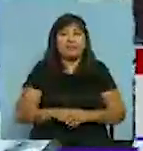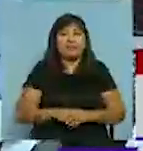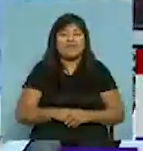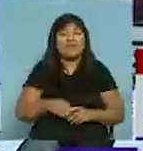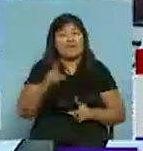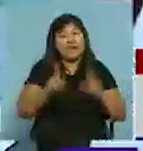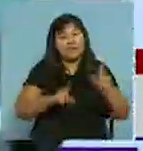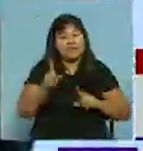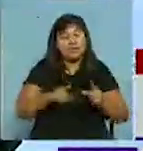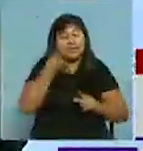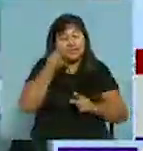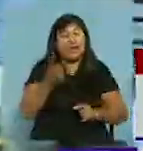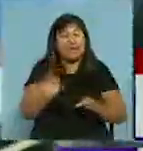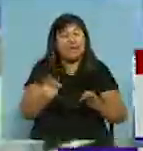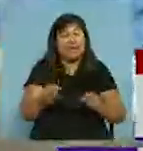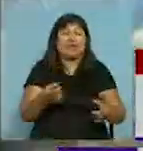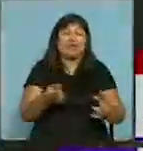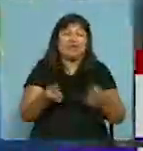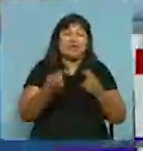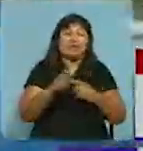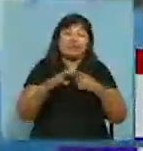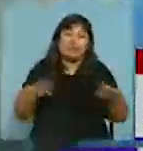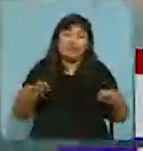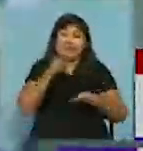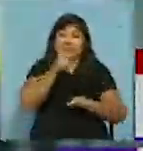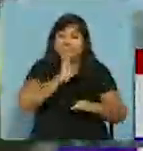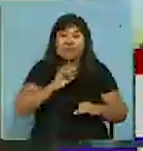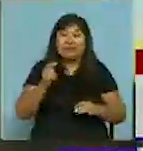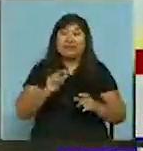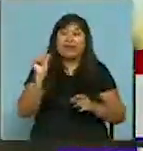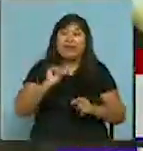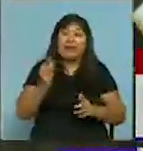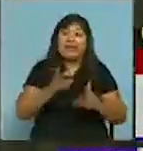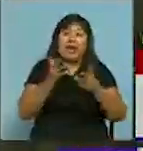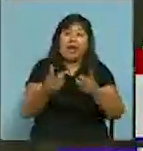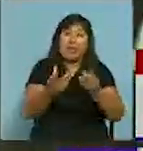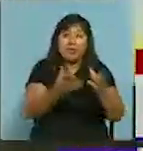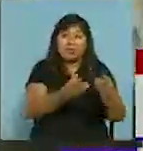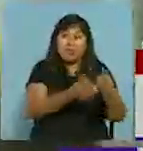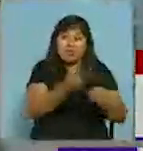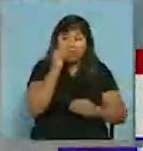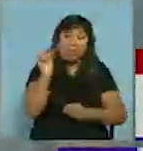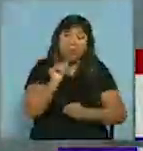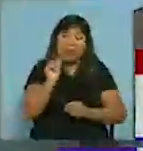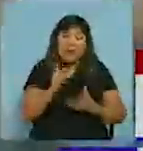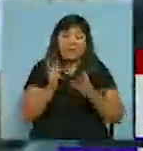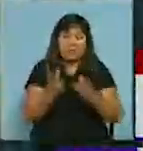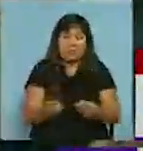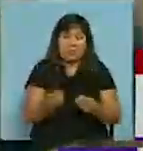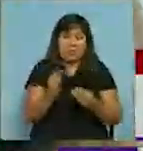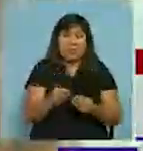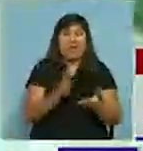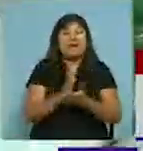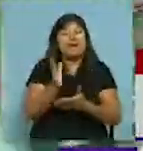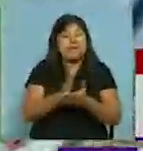están pasando necesidades y que esto puede ser una pequeña ayuda para poder seguir adelante